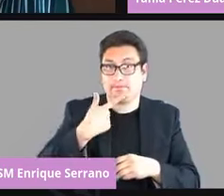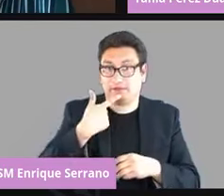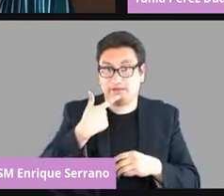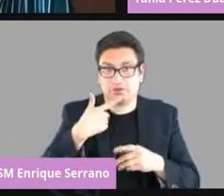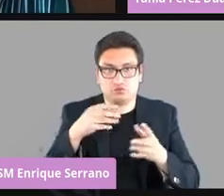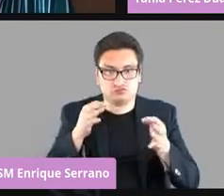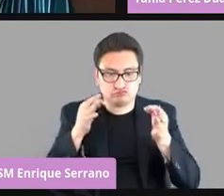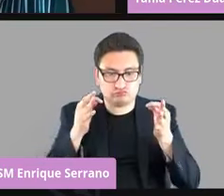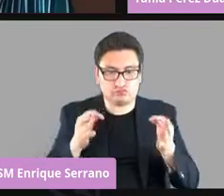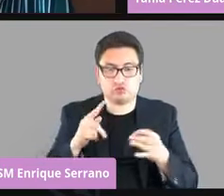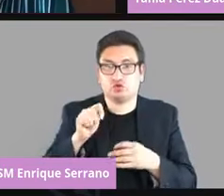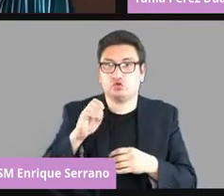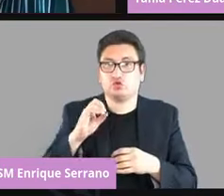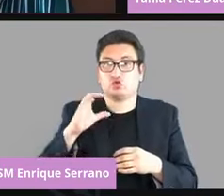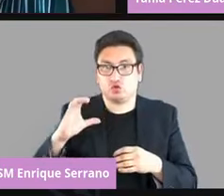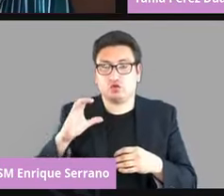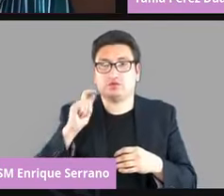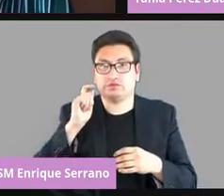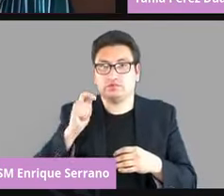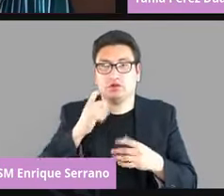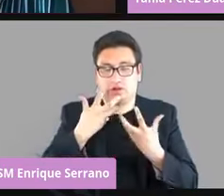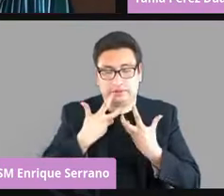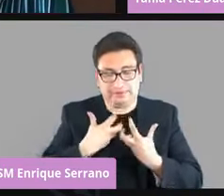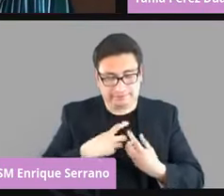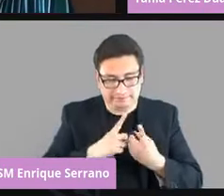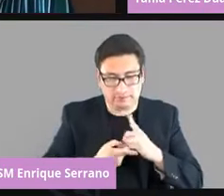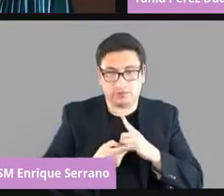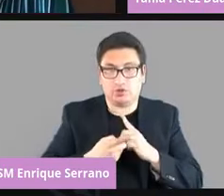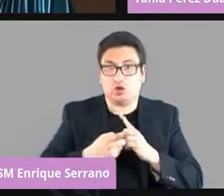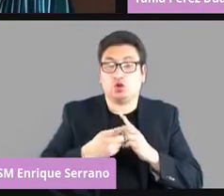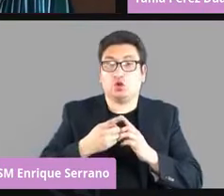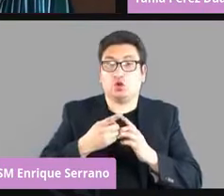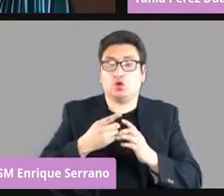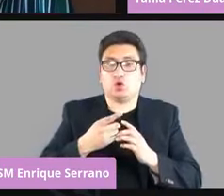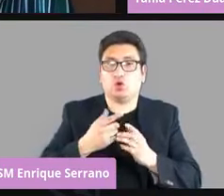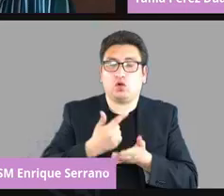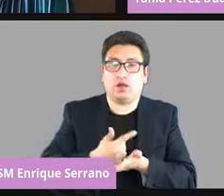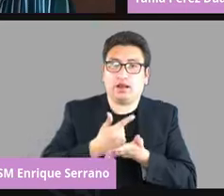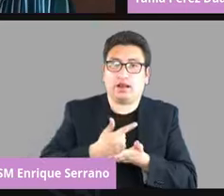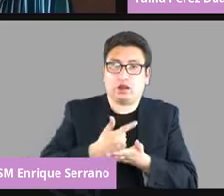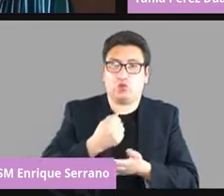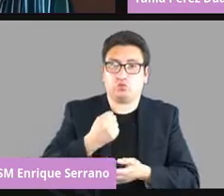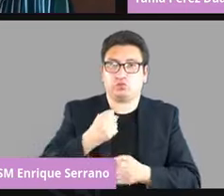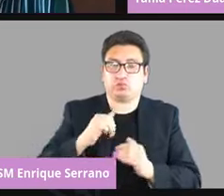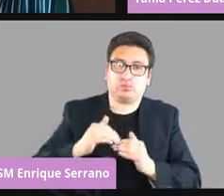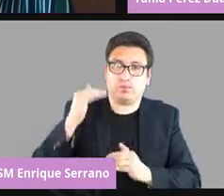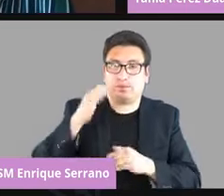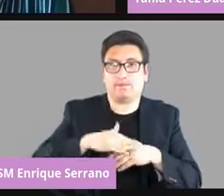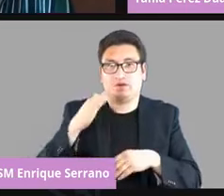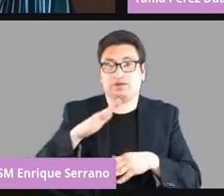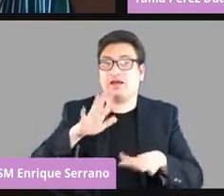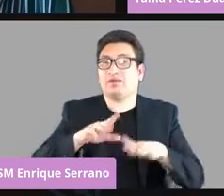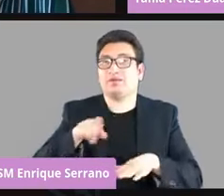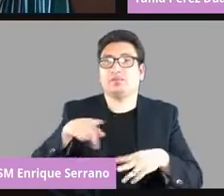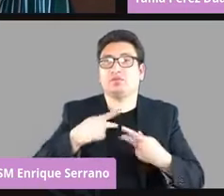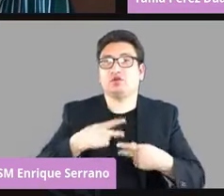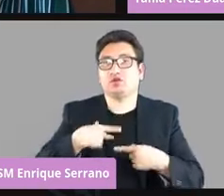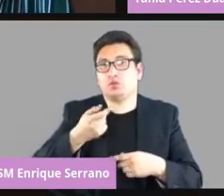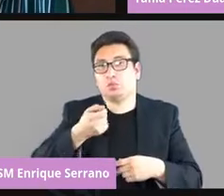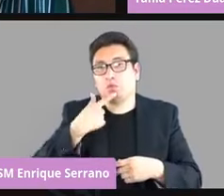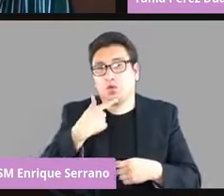adecuado para TOC son los antidepresivos, pero a dosis altas. Normalmente lo que vemos es que llegan mal medicados y llegan